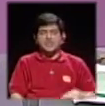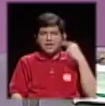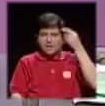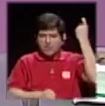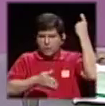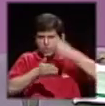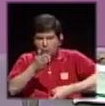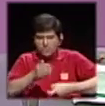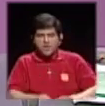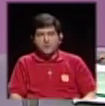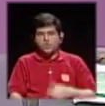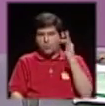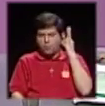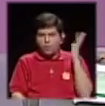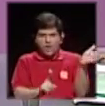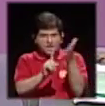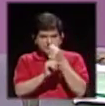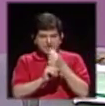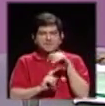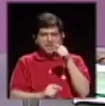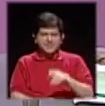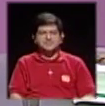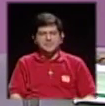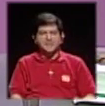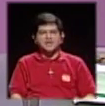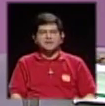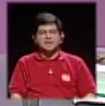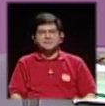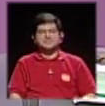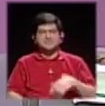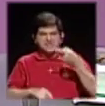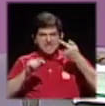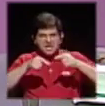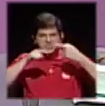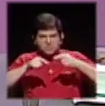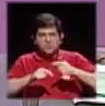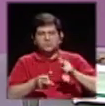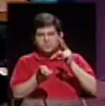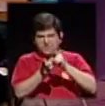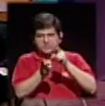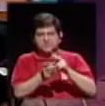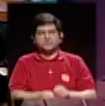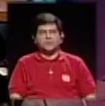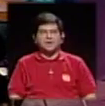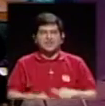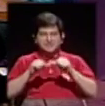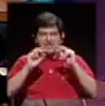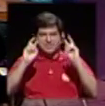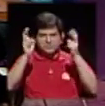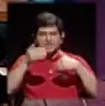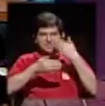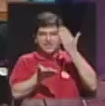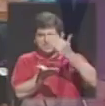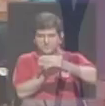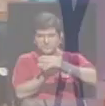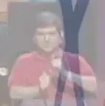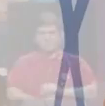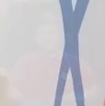militar, las mujeres que fueron aprehendidas fueron sometidas a tortura sexual. Bien, volvemos a ese tema después de esta pausa.